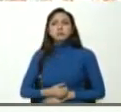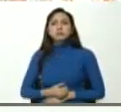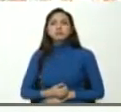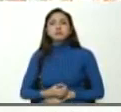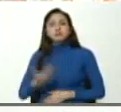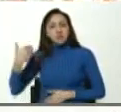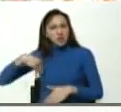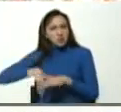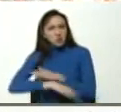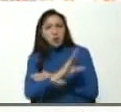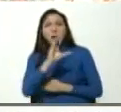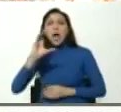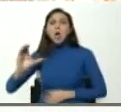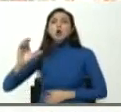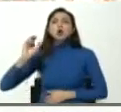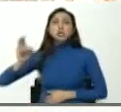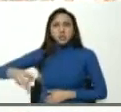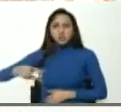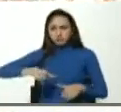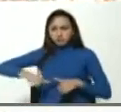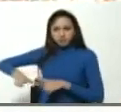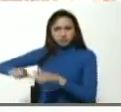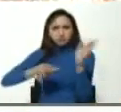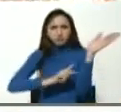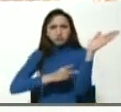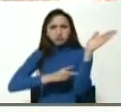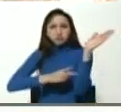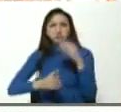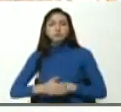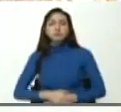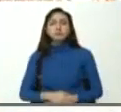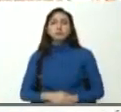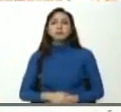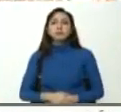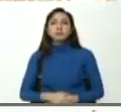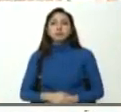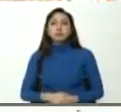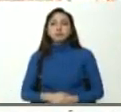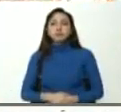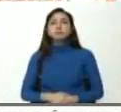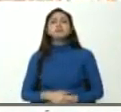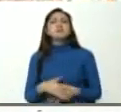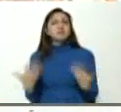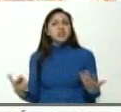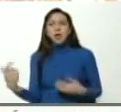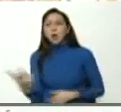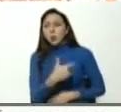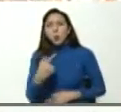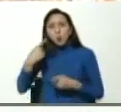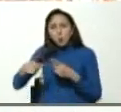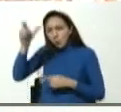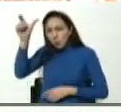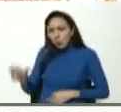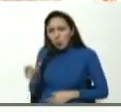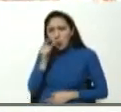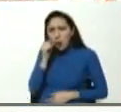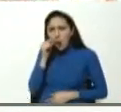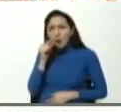hasta coche parroquia coche a buscar a nelson merentes